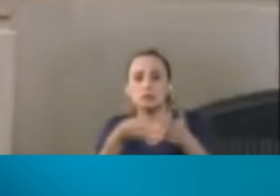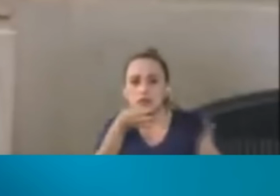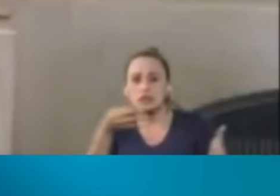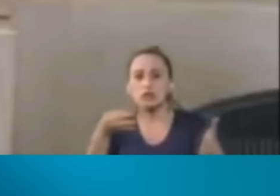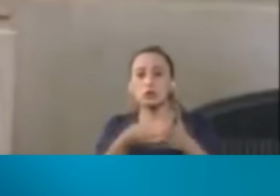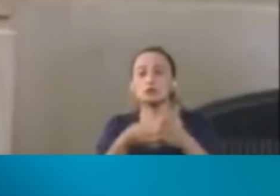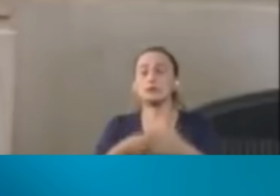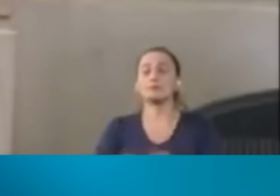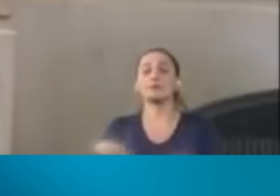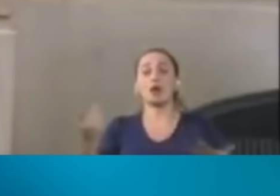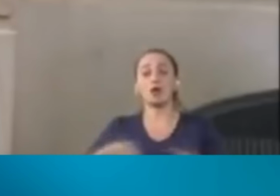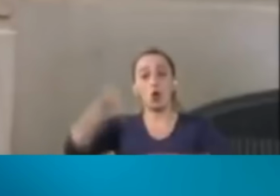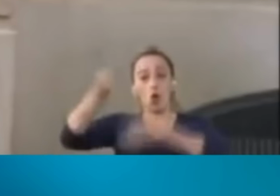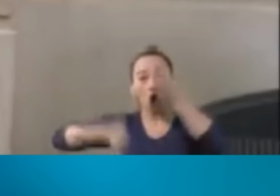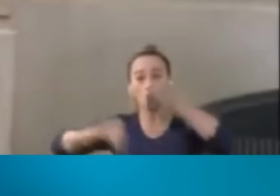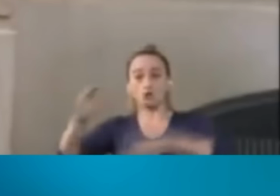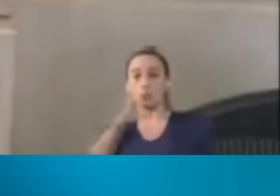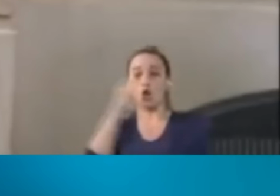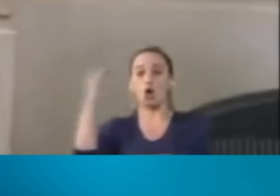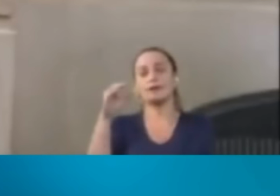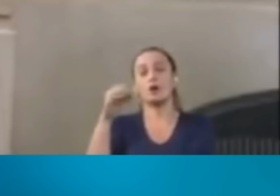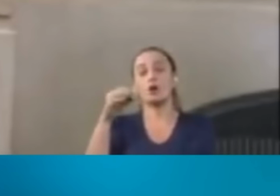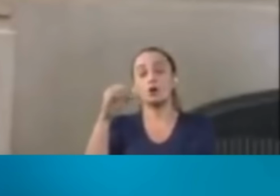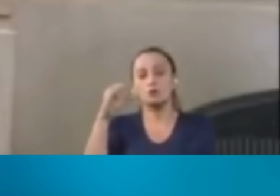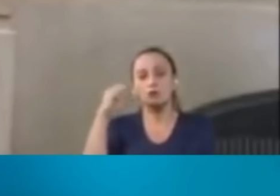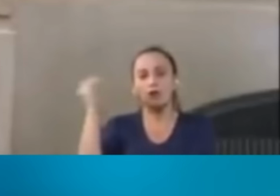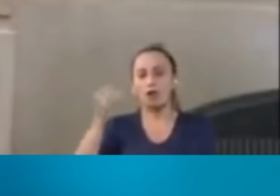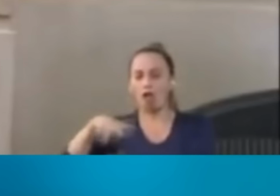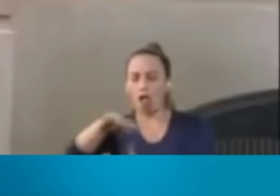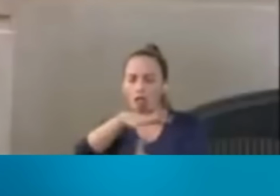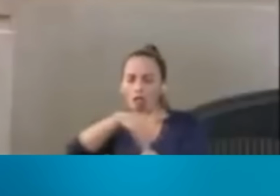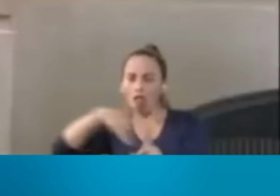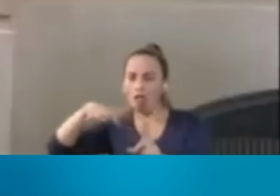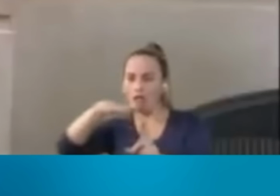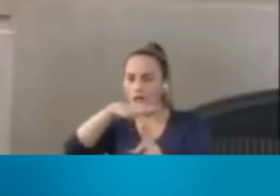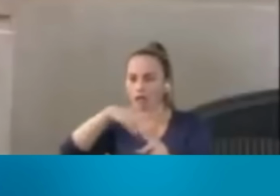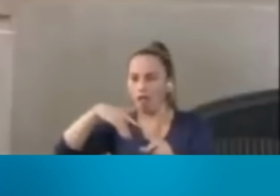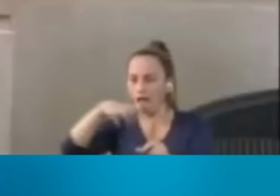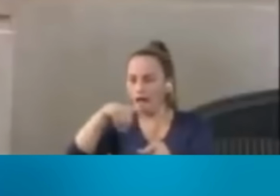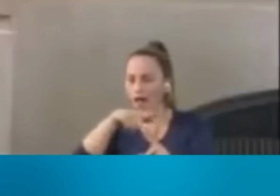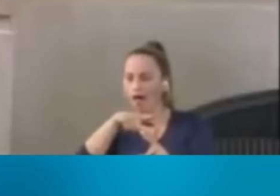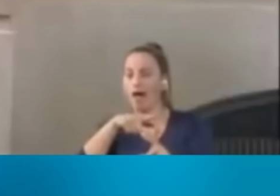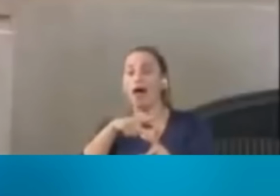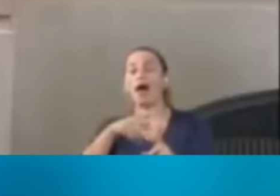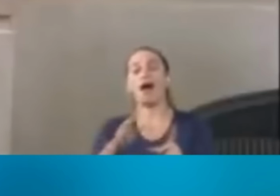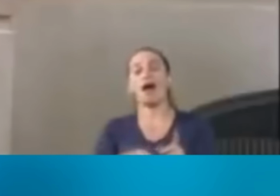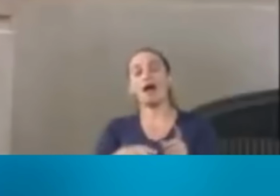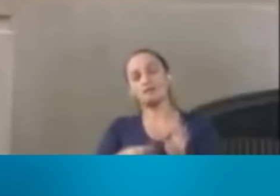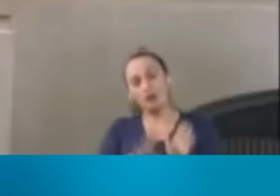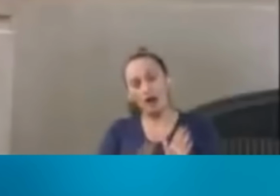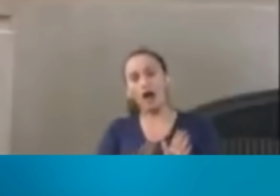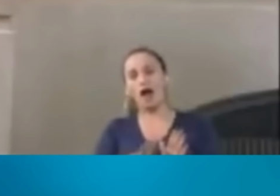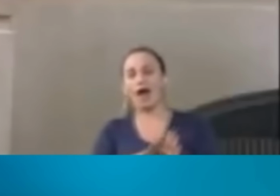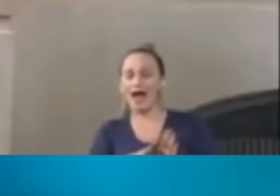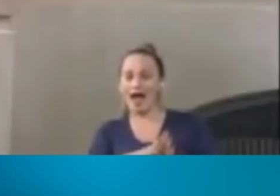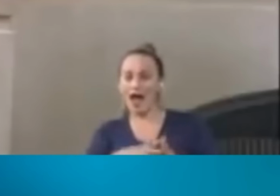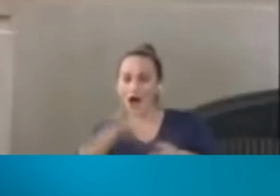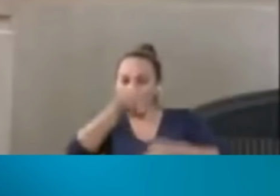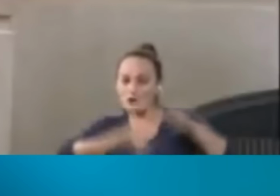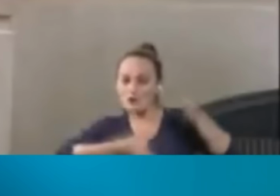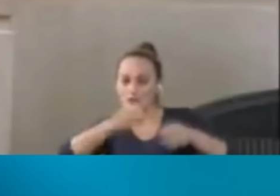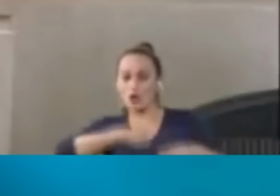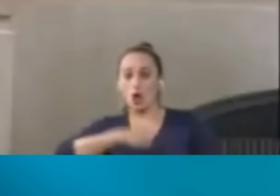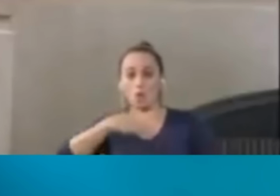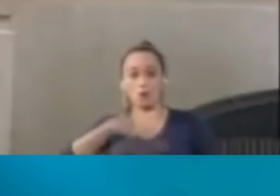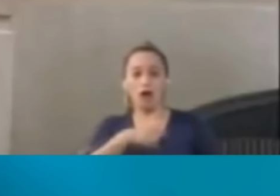de la justicia colombiana a través del uso manipulador del principio de oportunidad, volteándolo al revés, es que